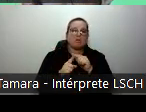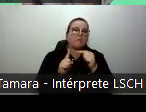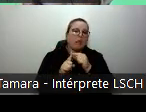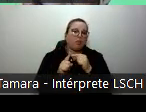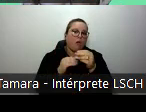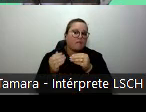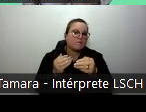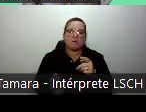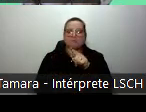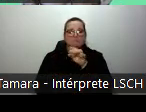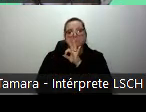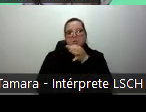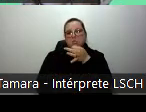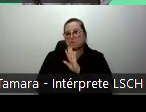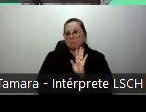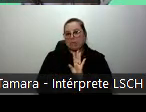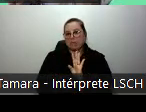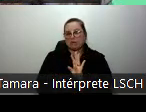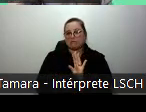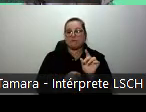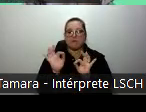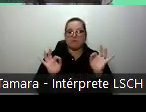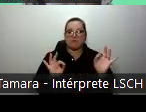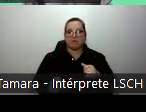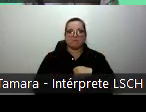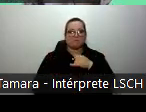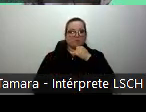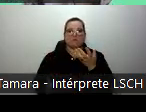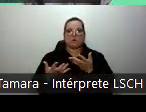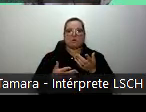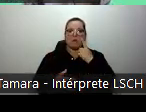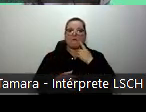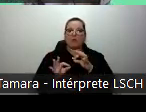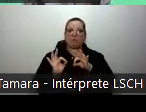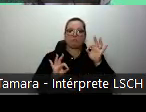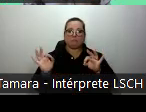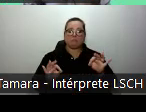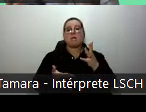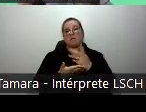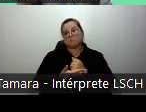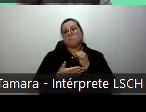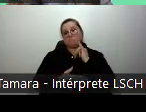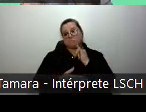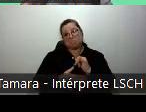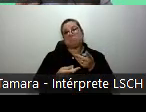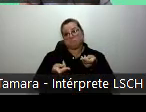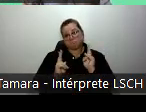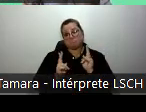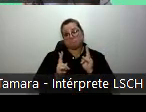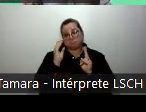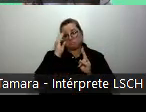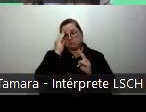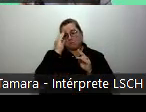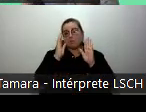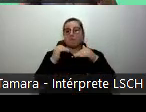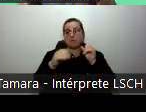dice nada solamente quiere saber inglés medible no sabemos bien cómo va a medir su niel de inglés alcanzable sí depende de ti querer